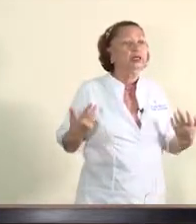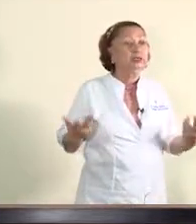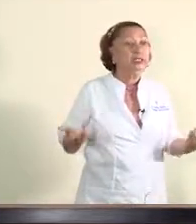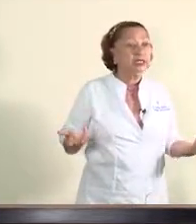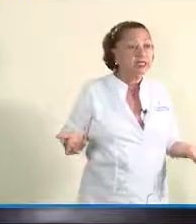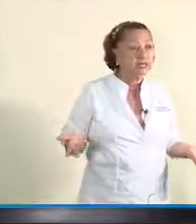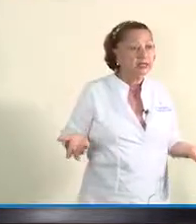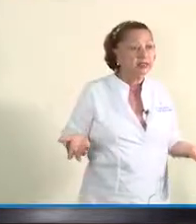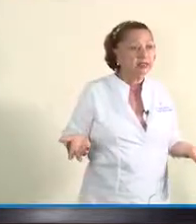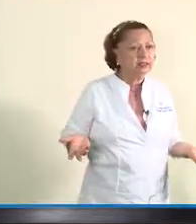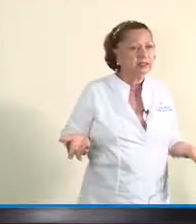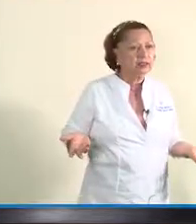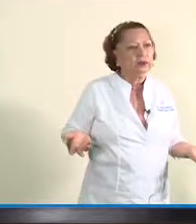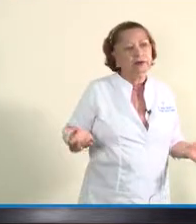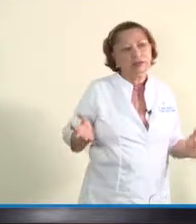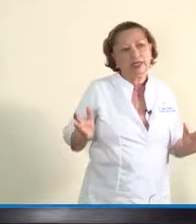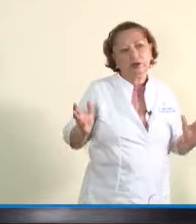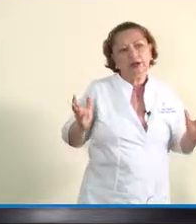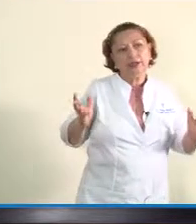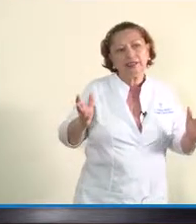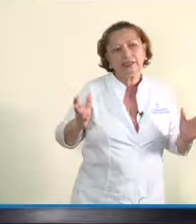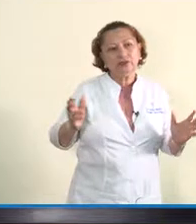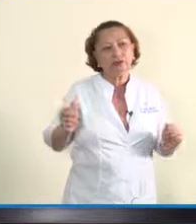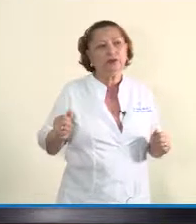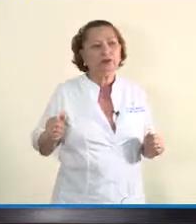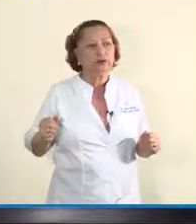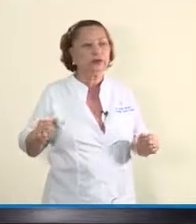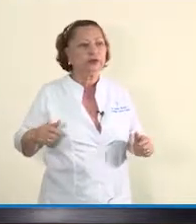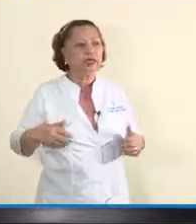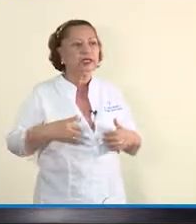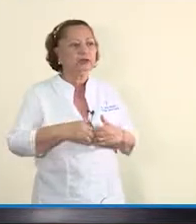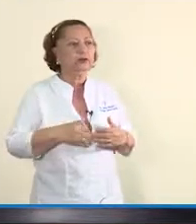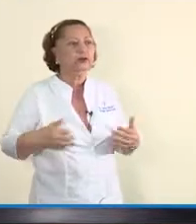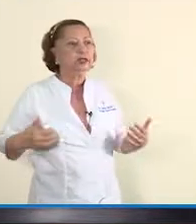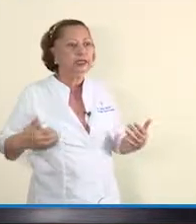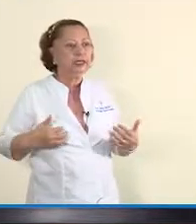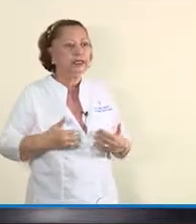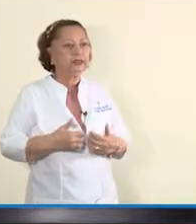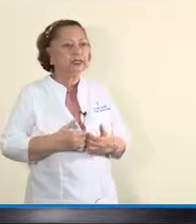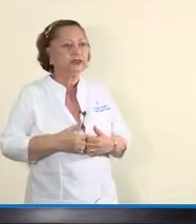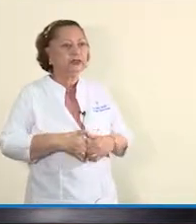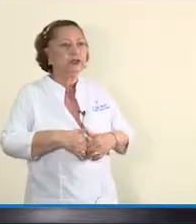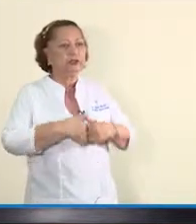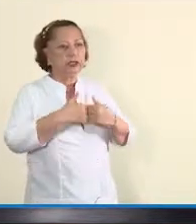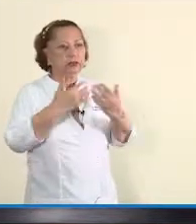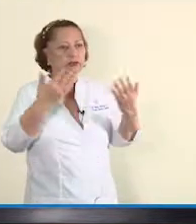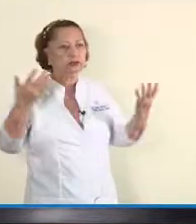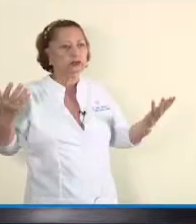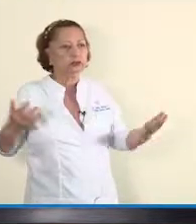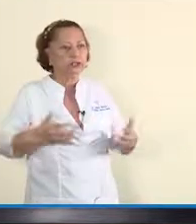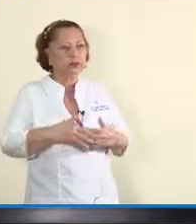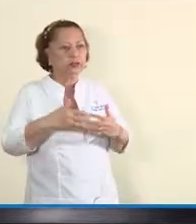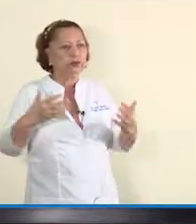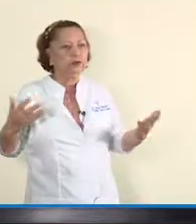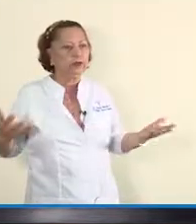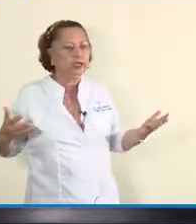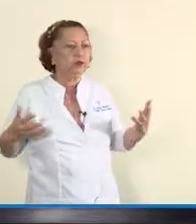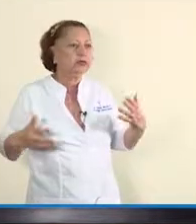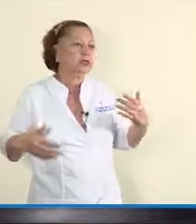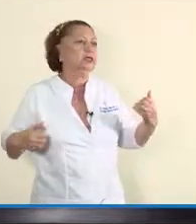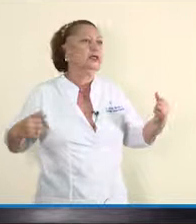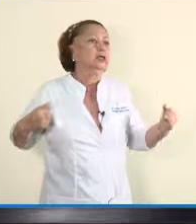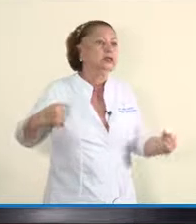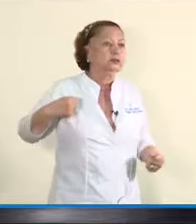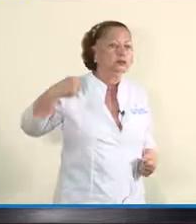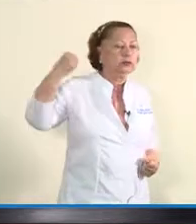pelota, poesías. O sea, los ejercicios psicocorporales son los ejercicios en los que nosotros nos